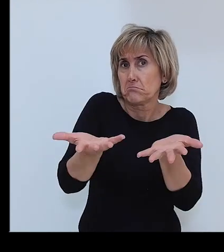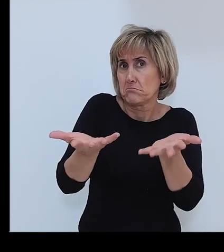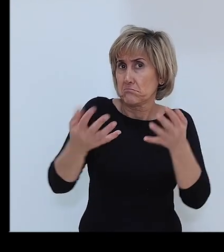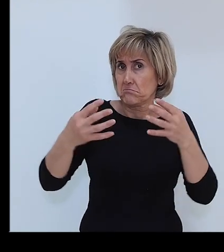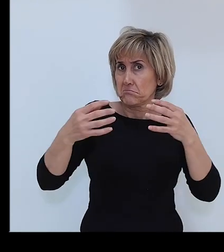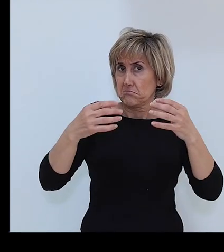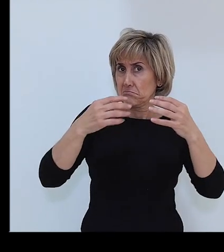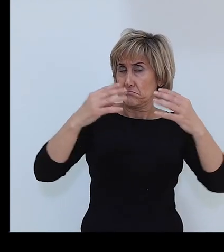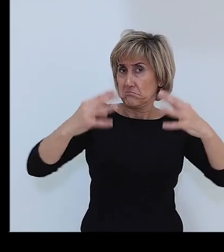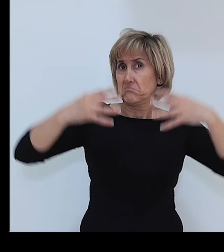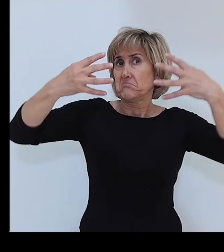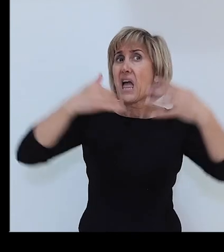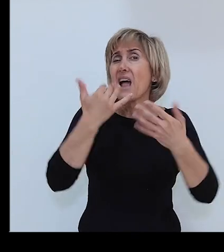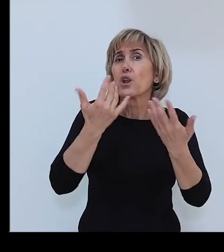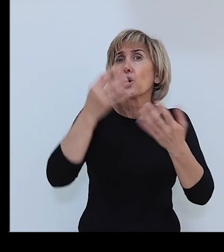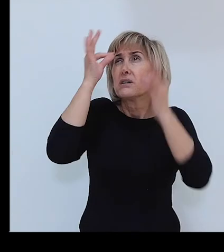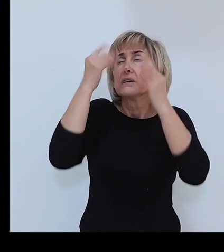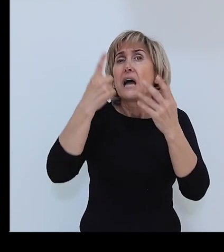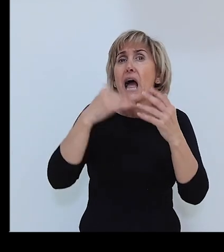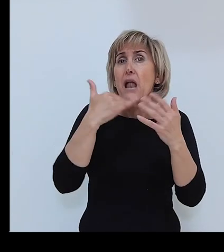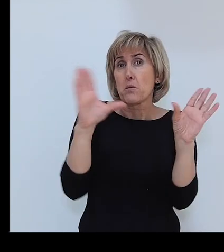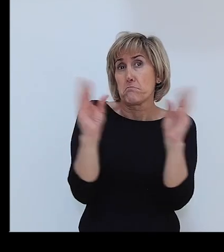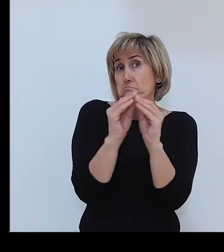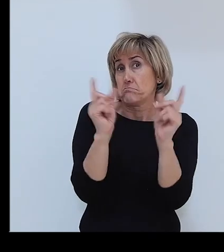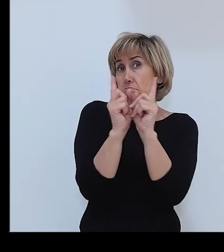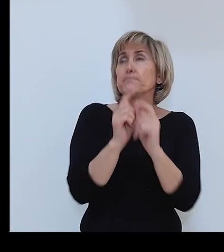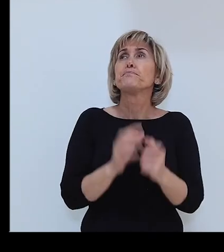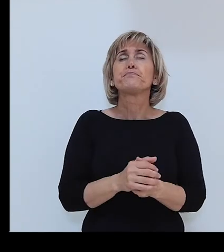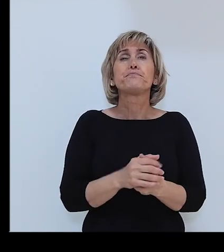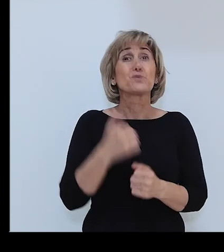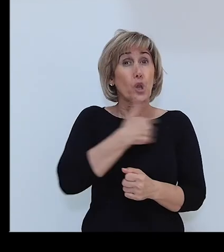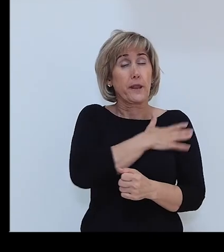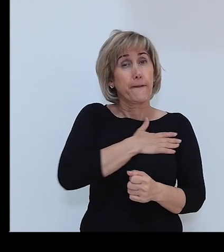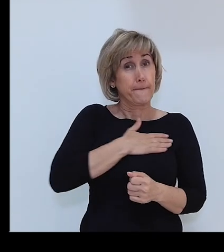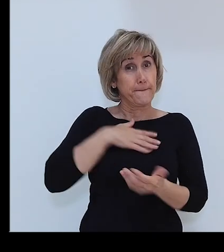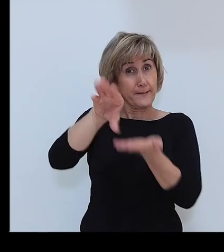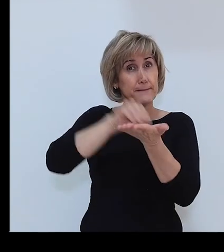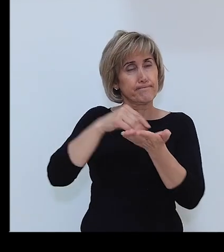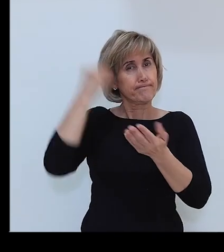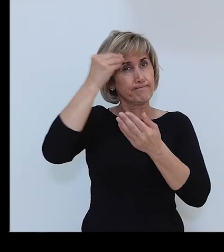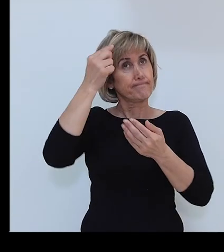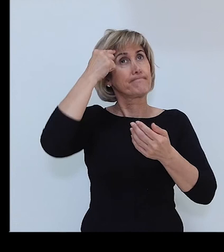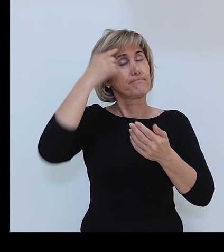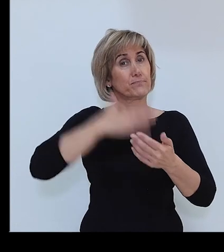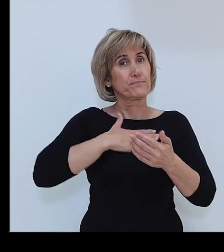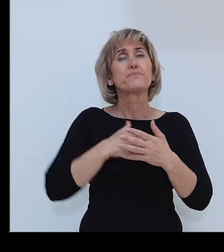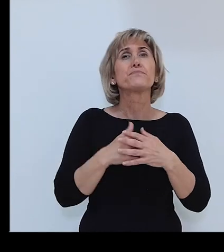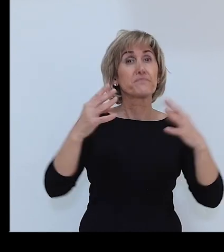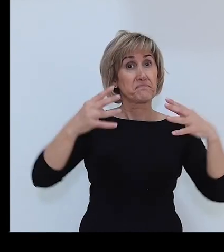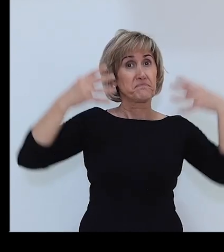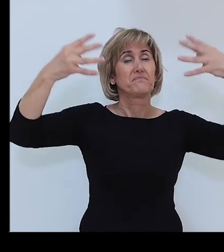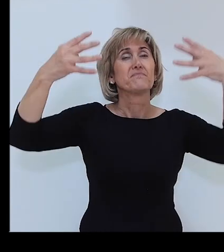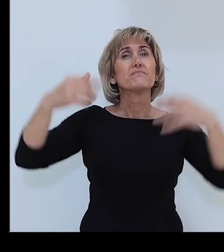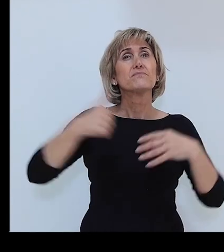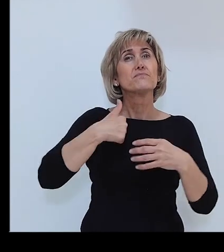empatía. Y Carmen, ¿tú quieres quedarte con algo y alguna cosita así?